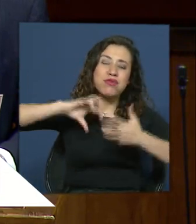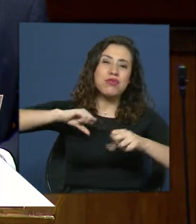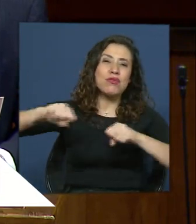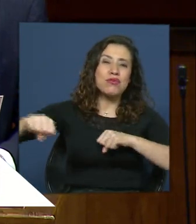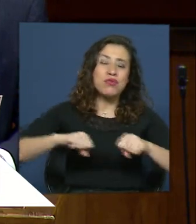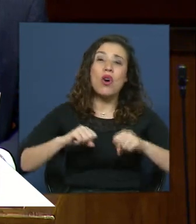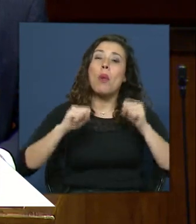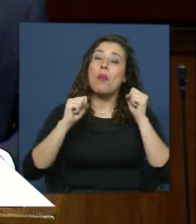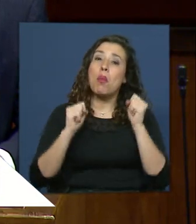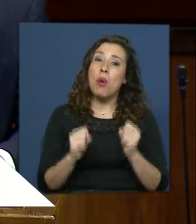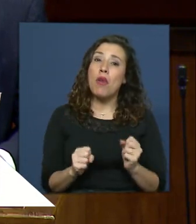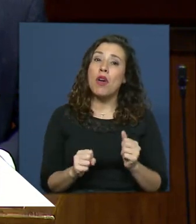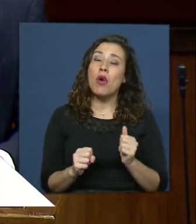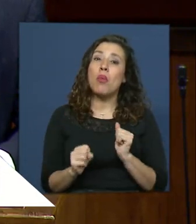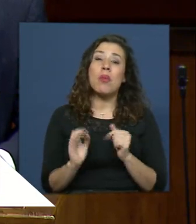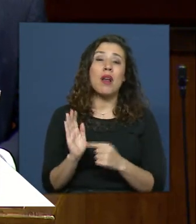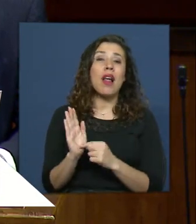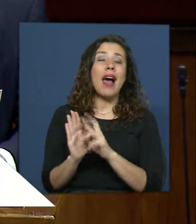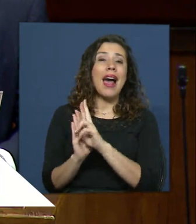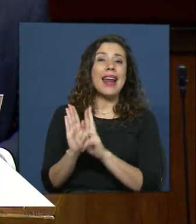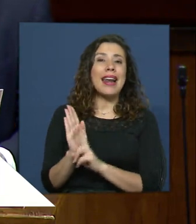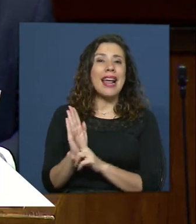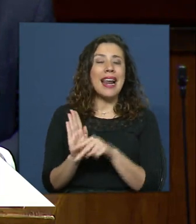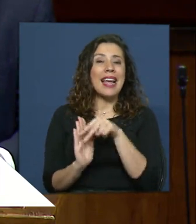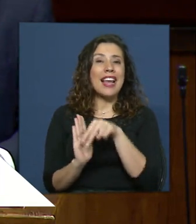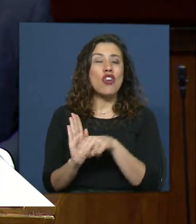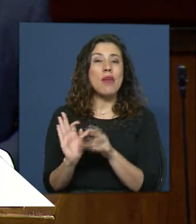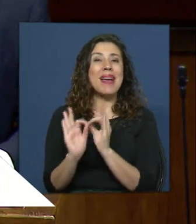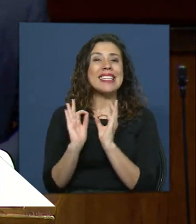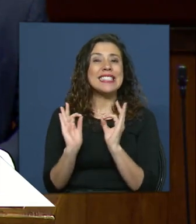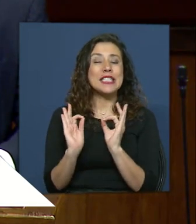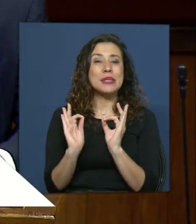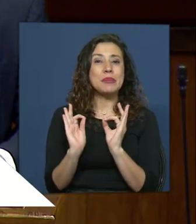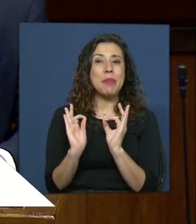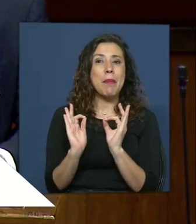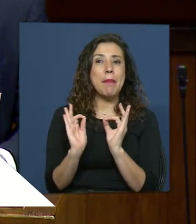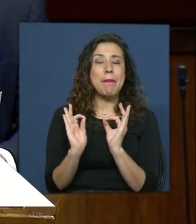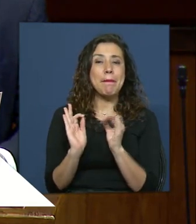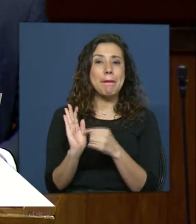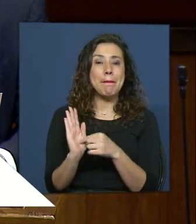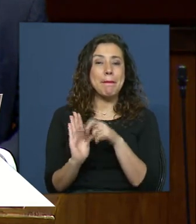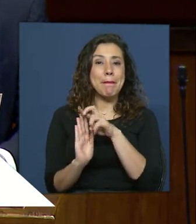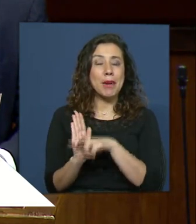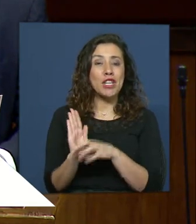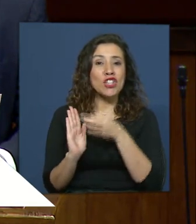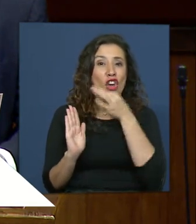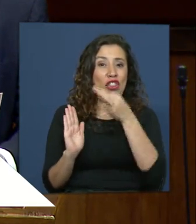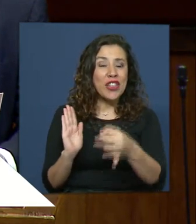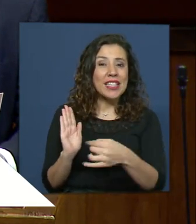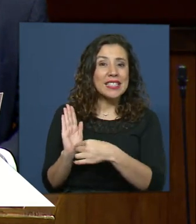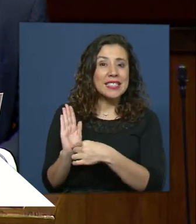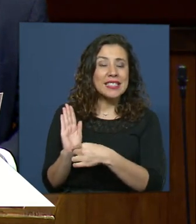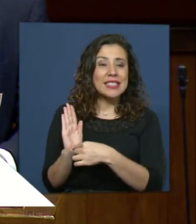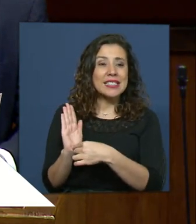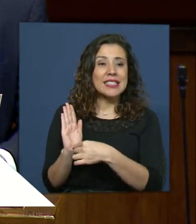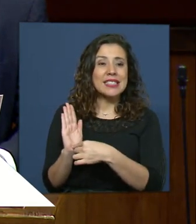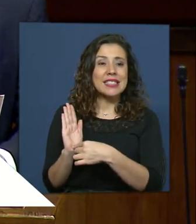podrán acogerse a las reglas que las normas especiales que este proyecto establece